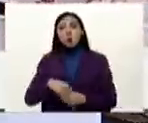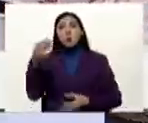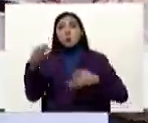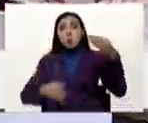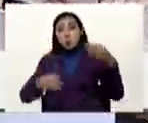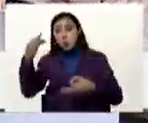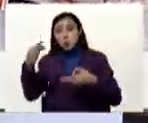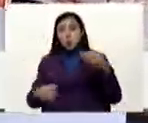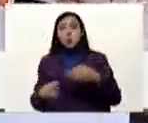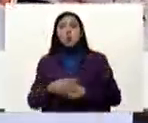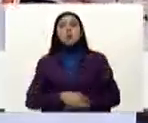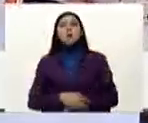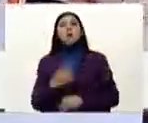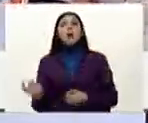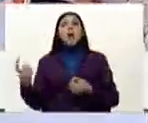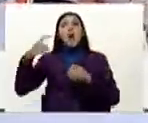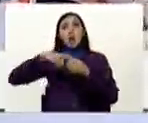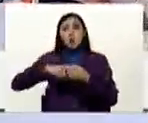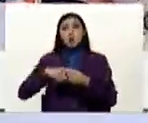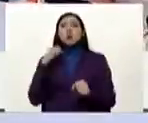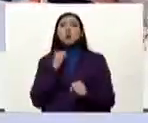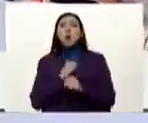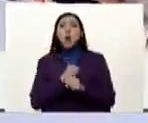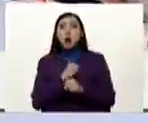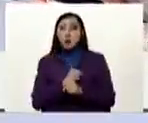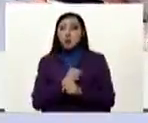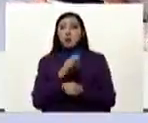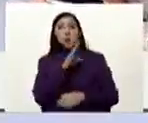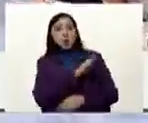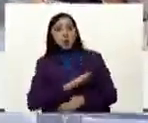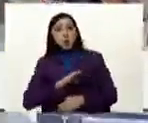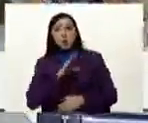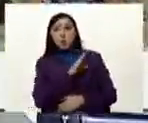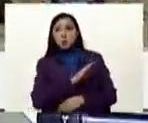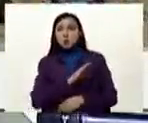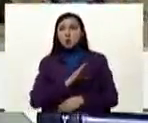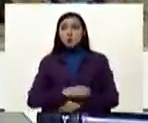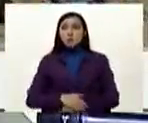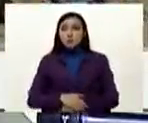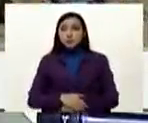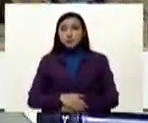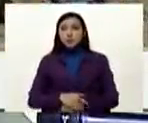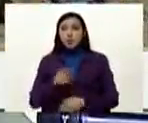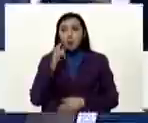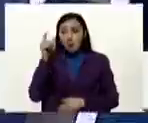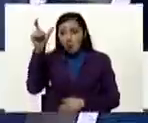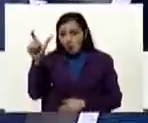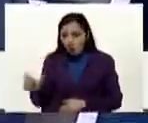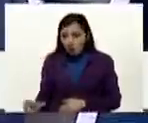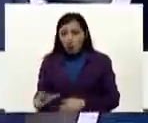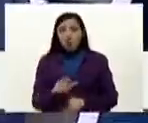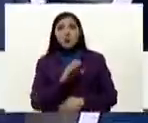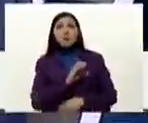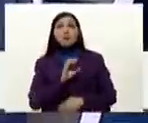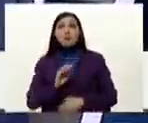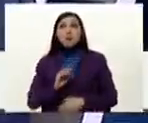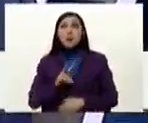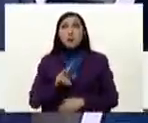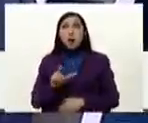incorporado activamente en la comisión, almirante Remigio Ceballos